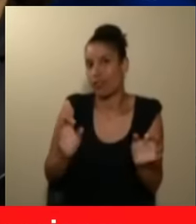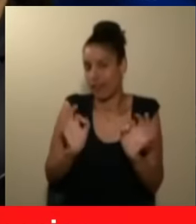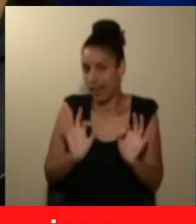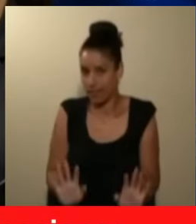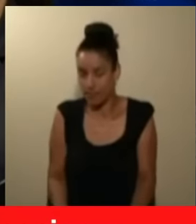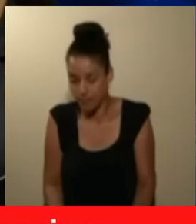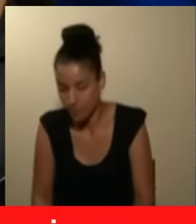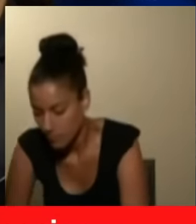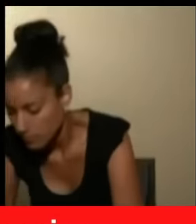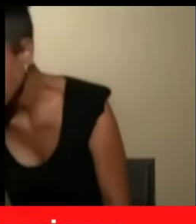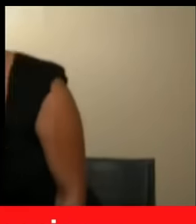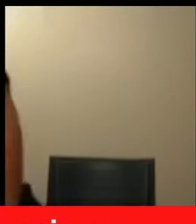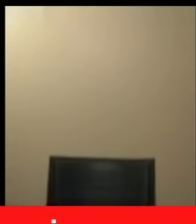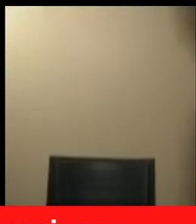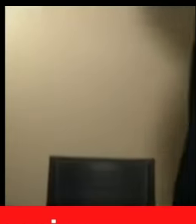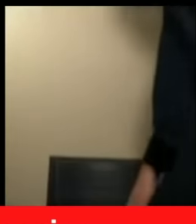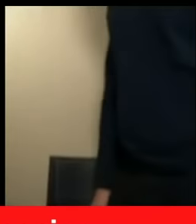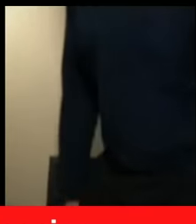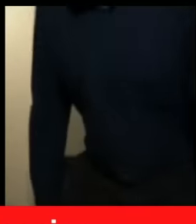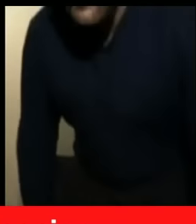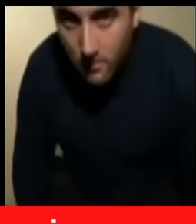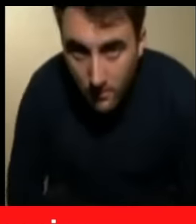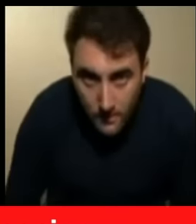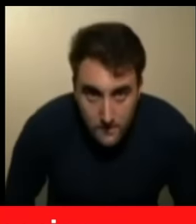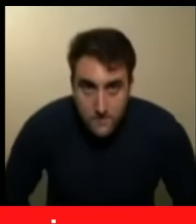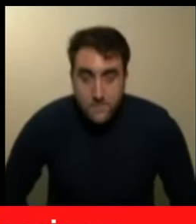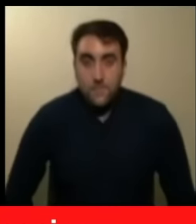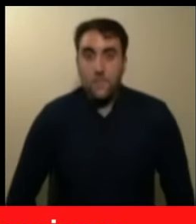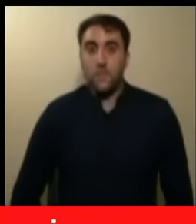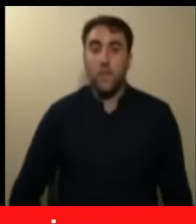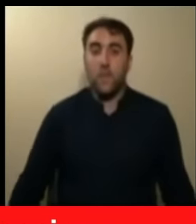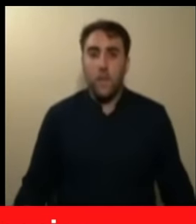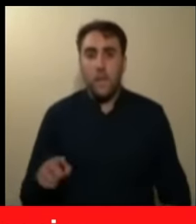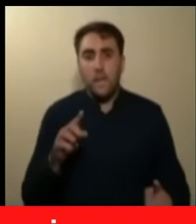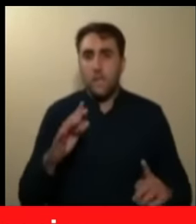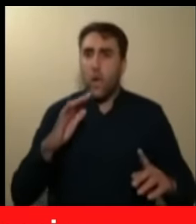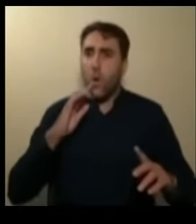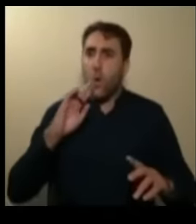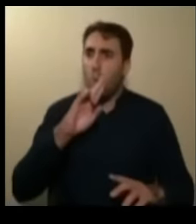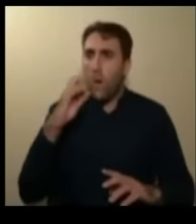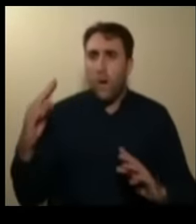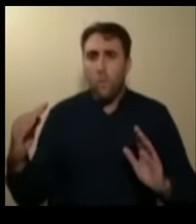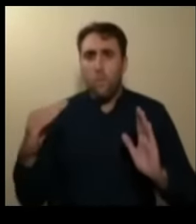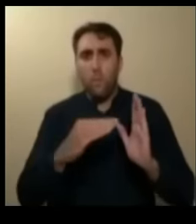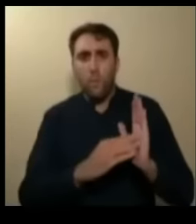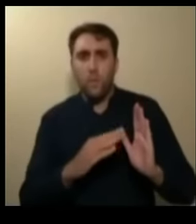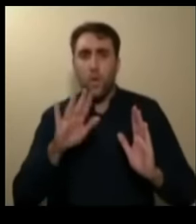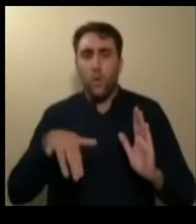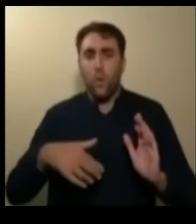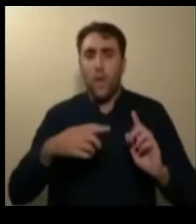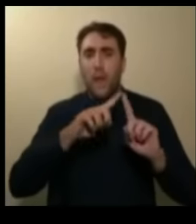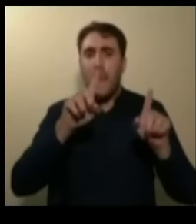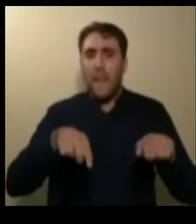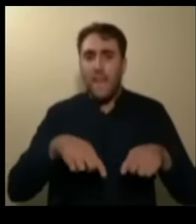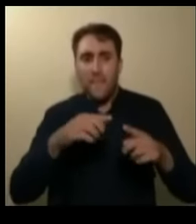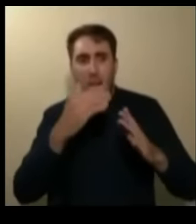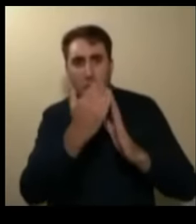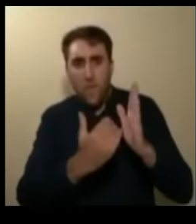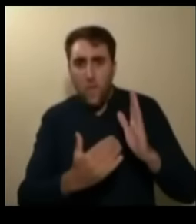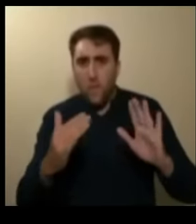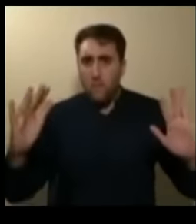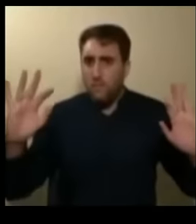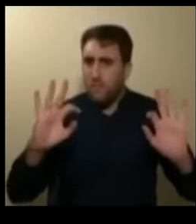senador Gustavo Penades. Eso no ha sucedido. El Uruguay no ha estado ni está en ninguna lista gris. no ha estado comprometida la seriedad ni en la